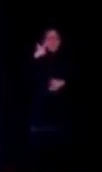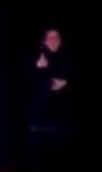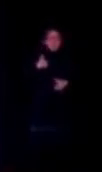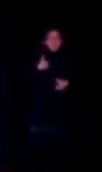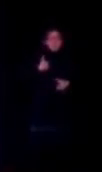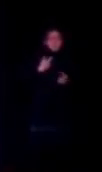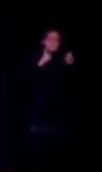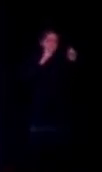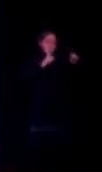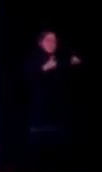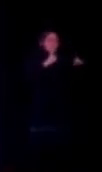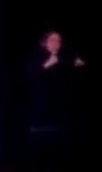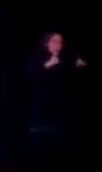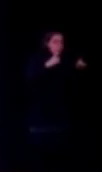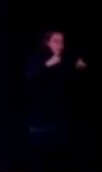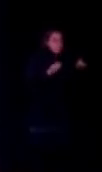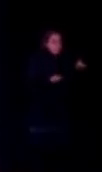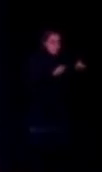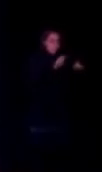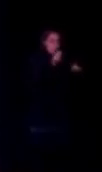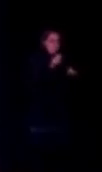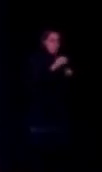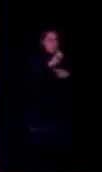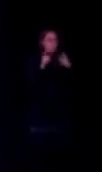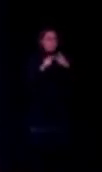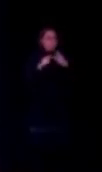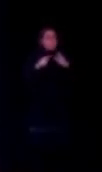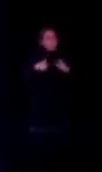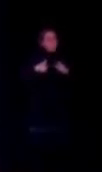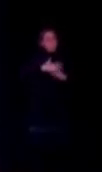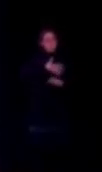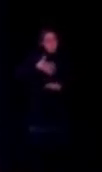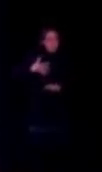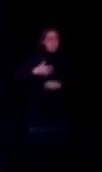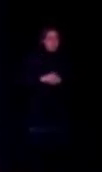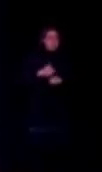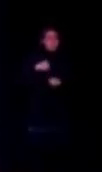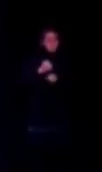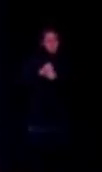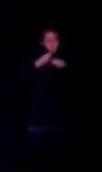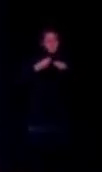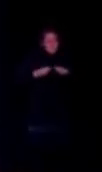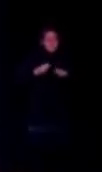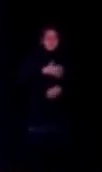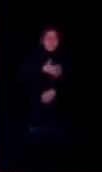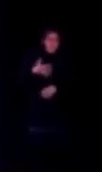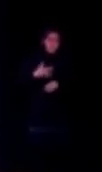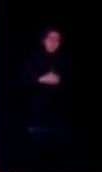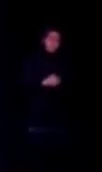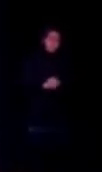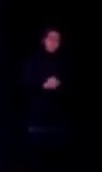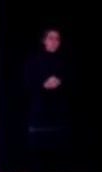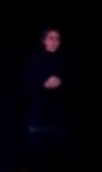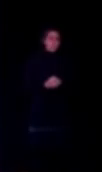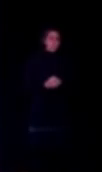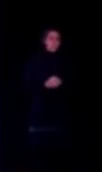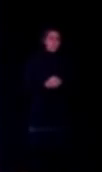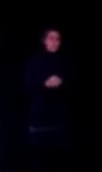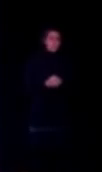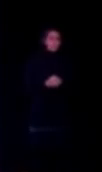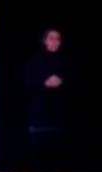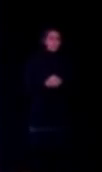Y luego tengo voluntad, quiero hacer bien mi trabajo, quiero realmente hacer bien mi trabajo. Y a mí eso también me